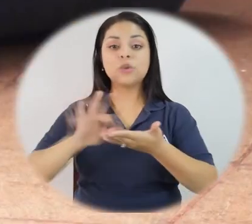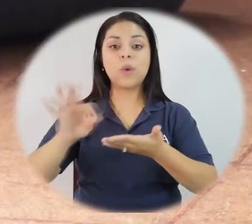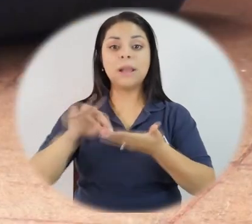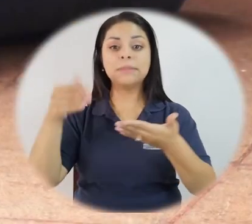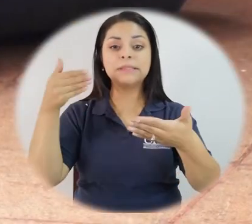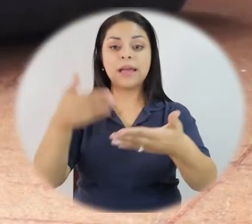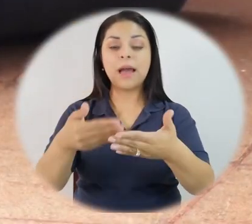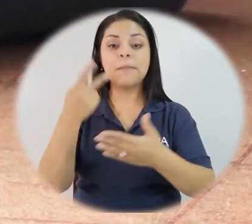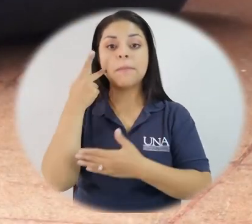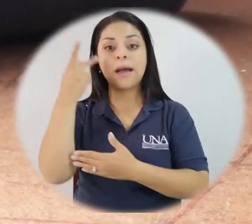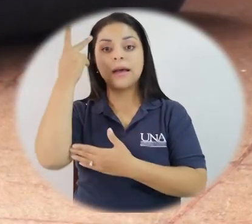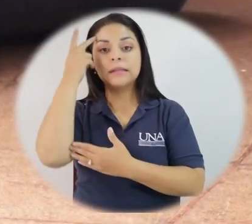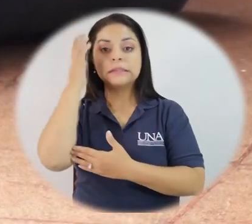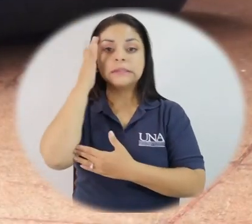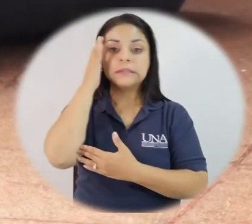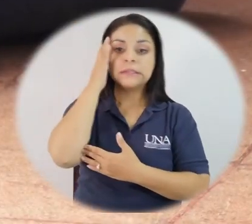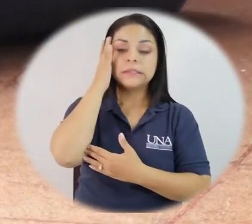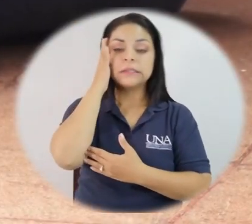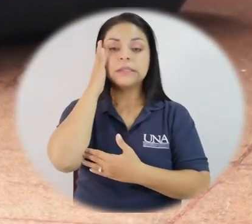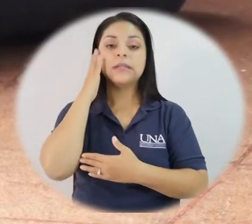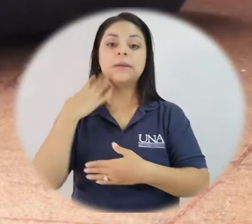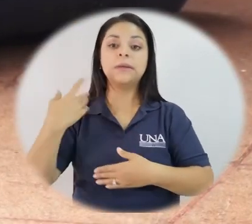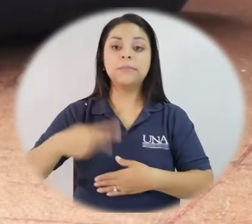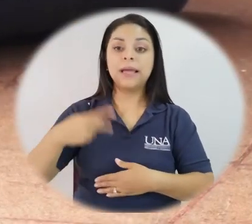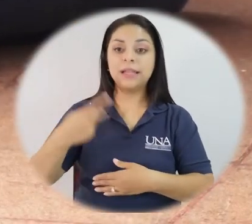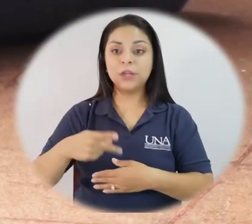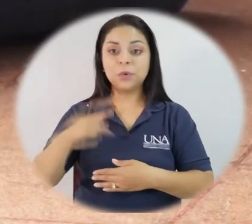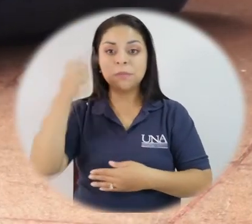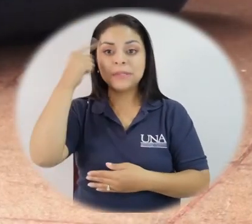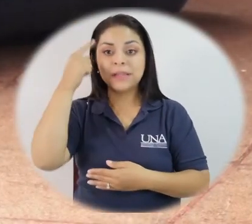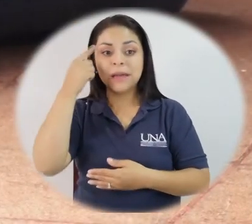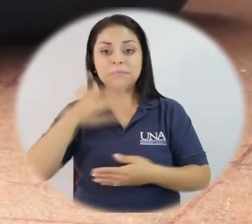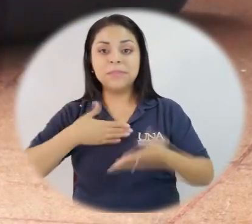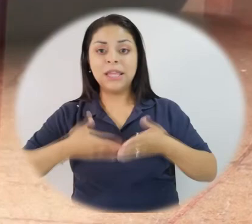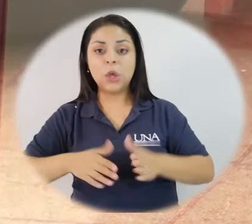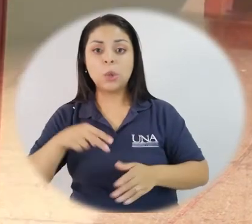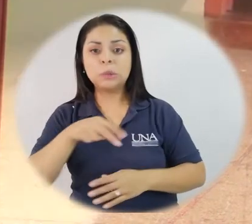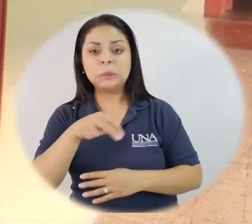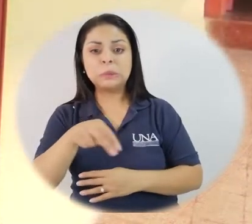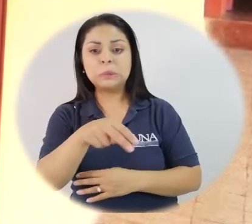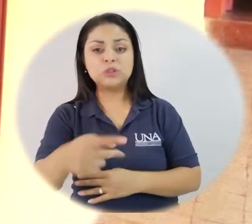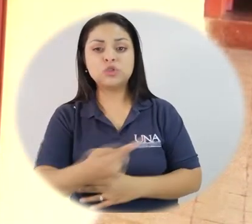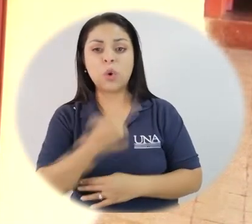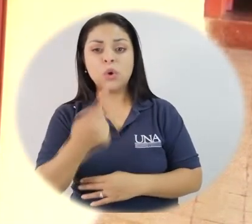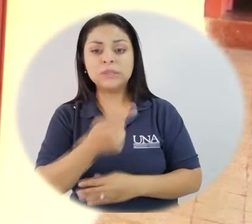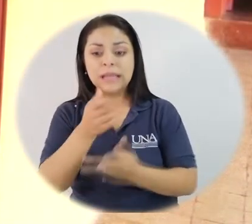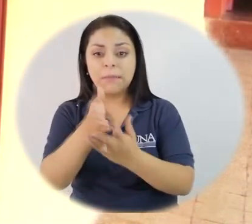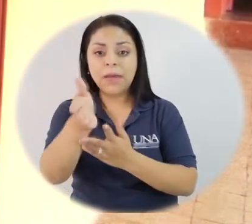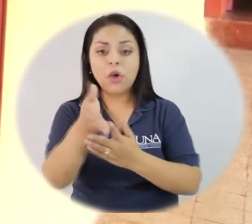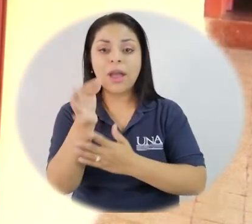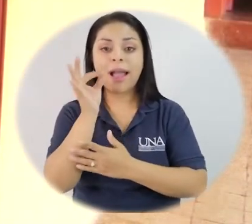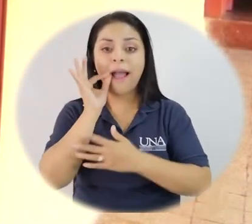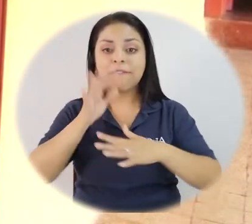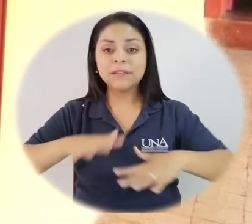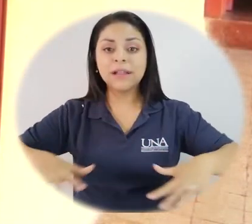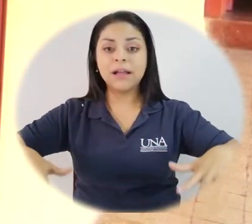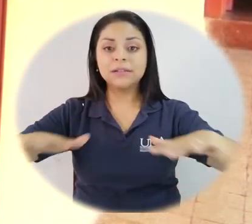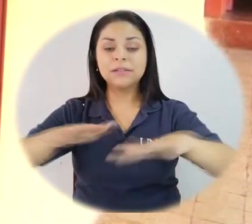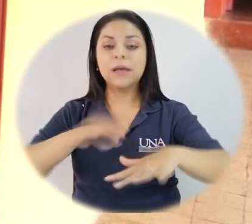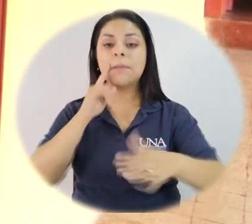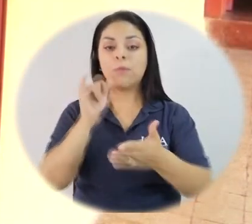y sus padres estaban preocupados por los riesgos de pensar en sus hijos caminando solos en medio de los cafetales. Por